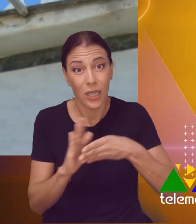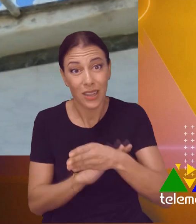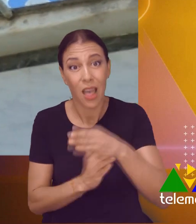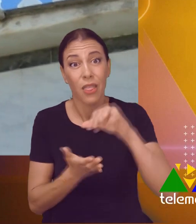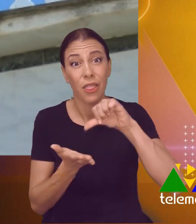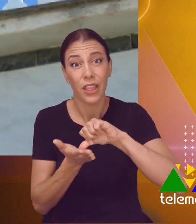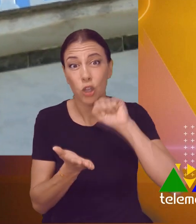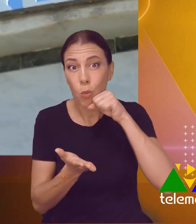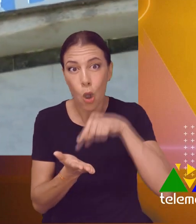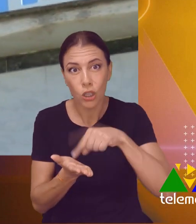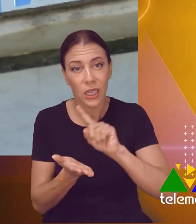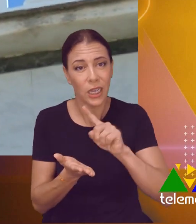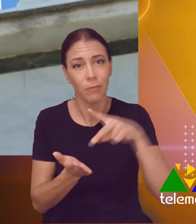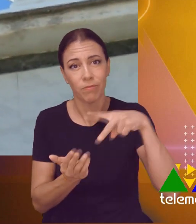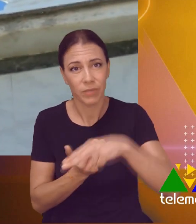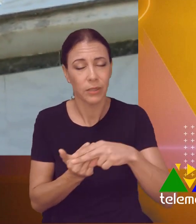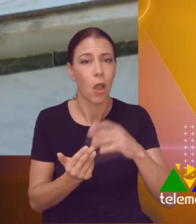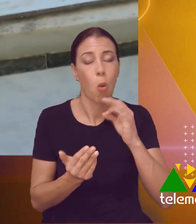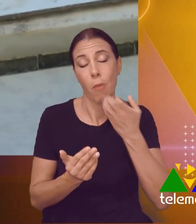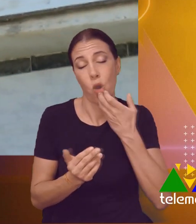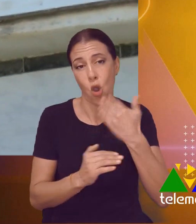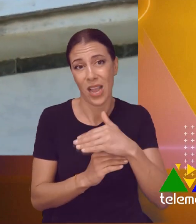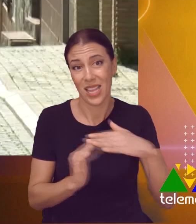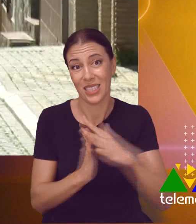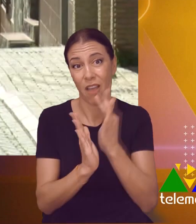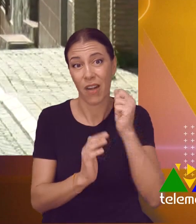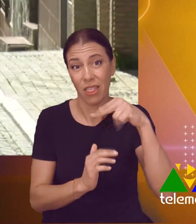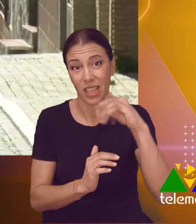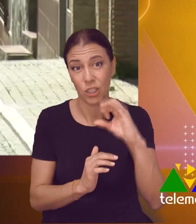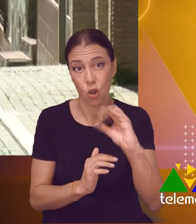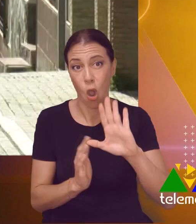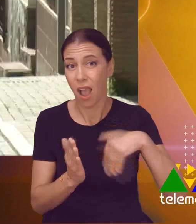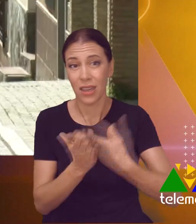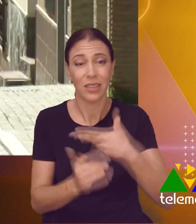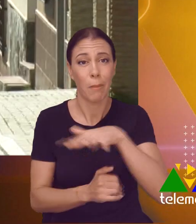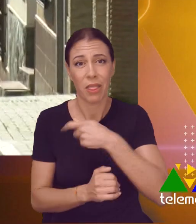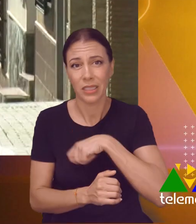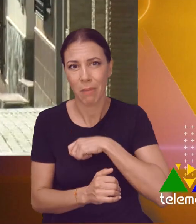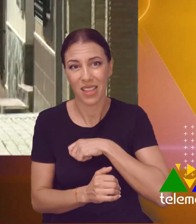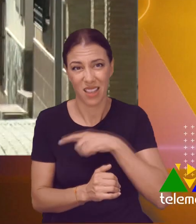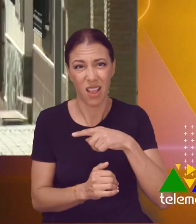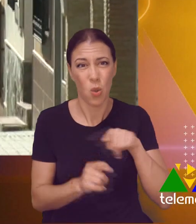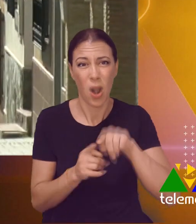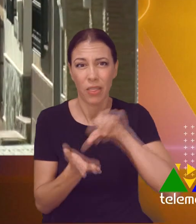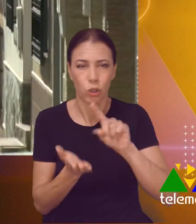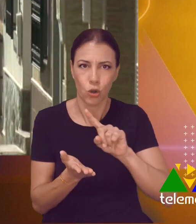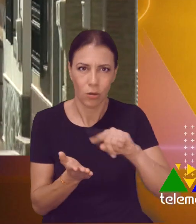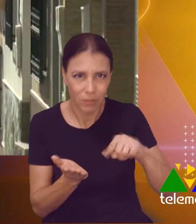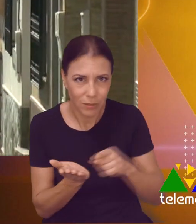de la calle San Francisco, Puerta Granada, Plaza de España, lo tiraran por aquí. Una periferia, una